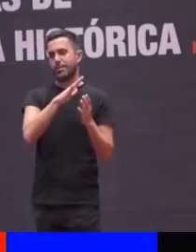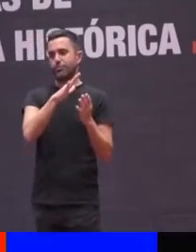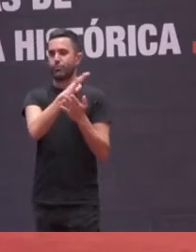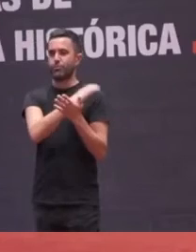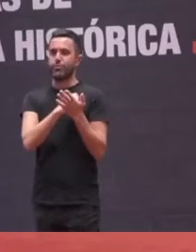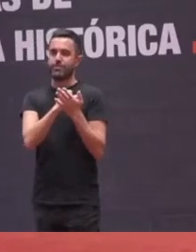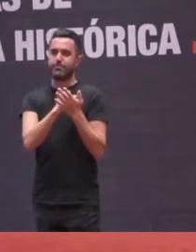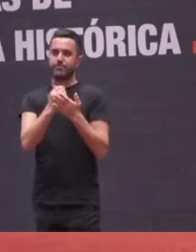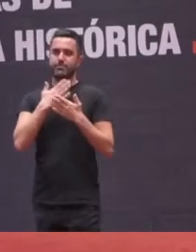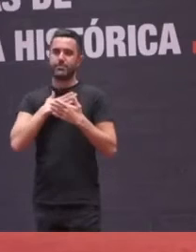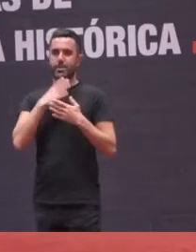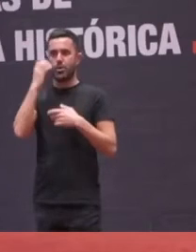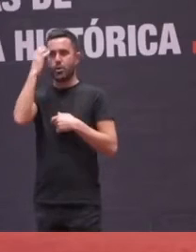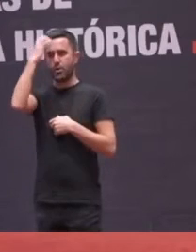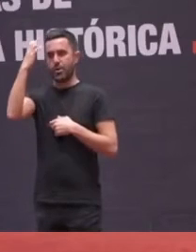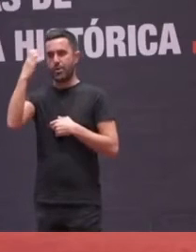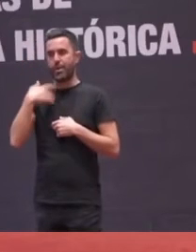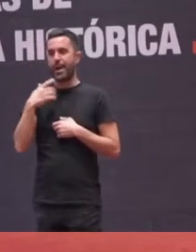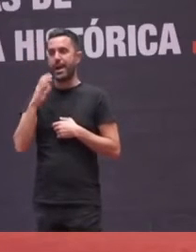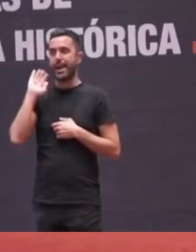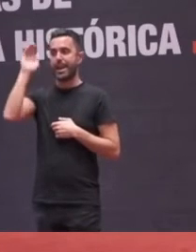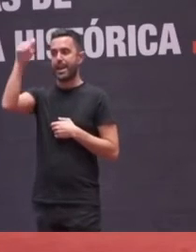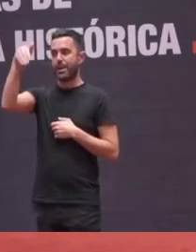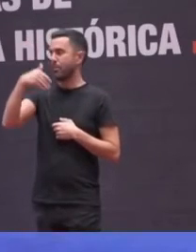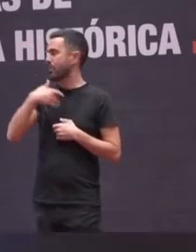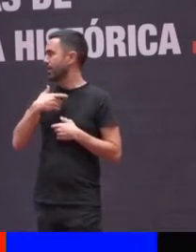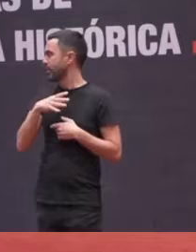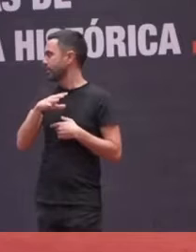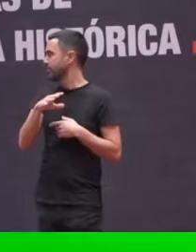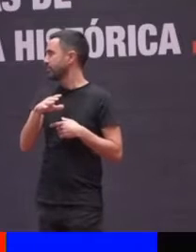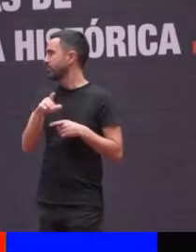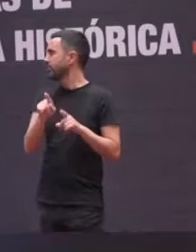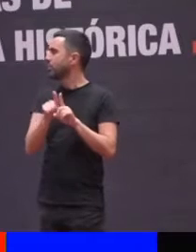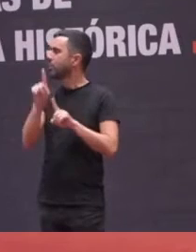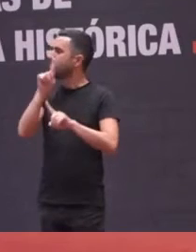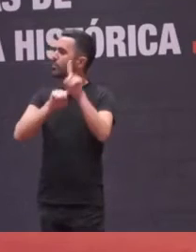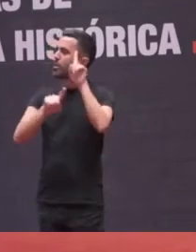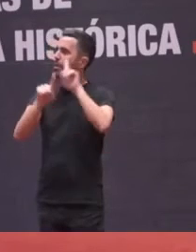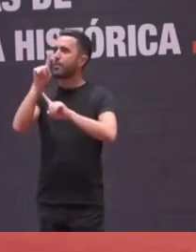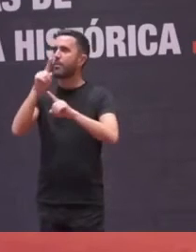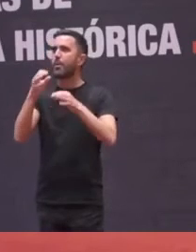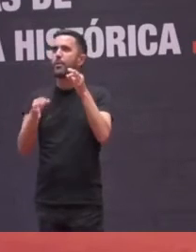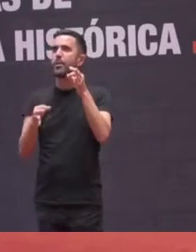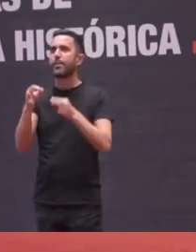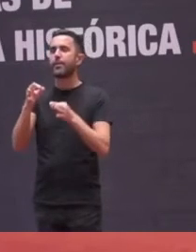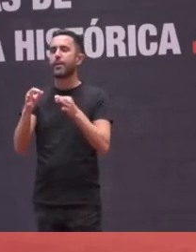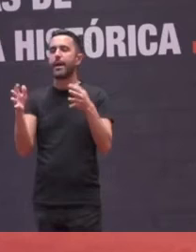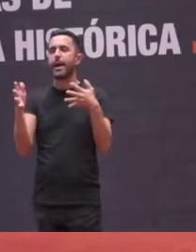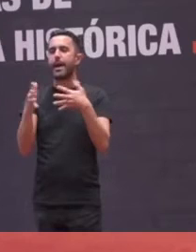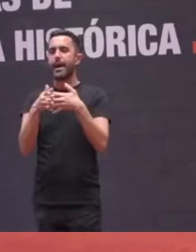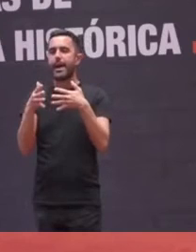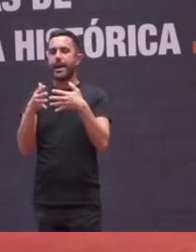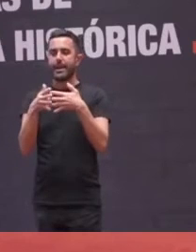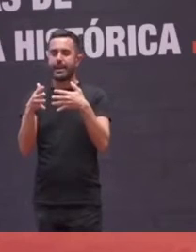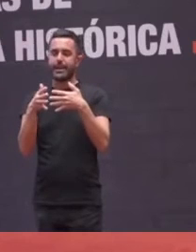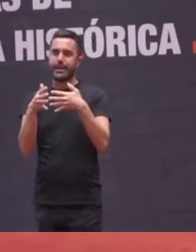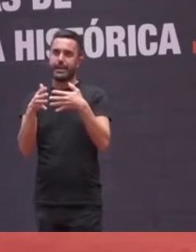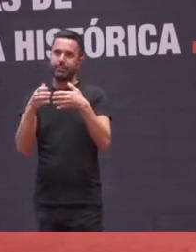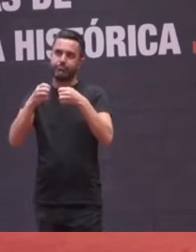República non tratou, porque este foi outro problema que tivemos xurídico, arquitectura